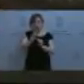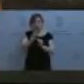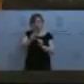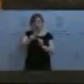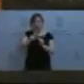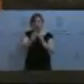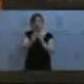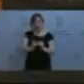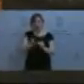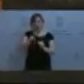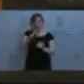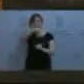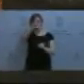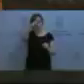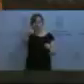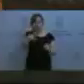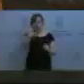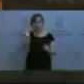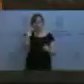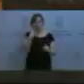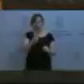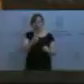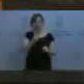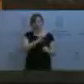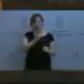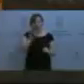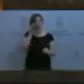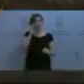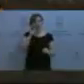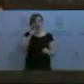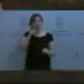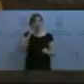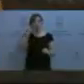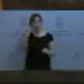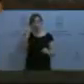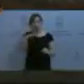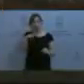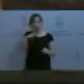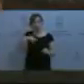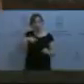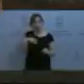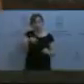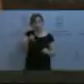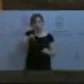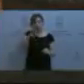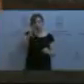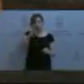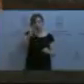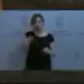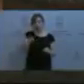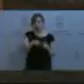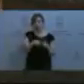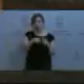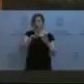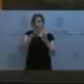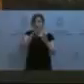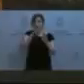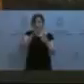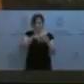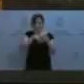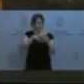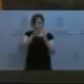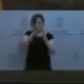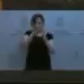citado antes a la señora Lucía Montejo una tabla, digamos, ordenada de tiempos, tanto en San Miguel